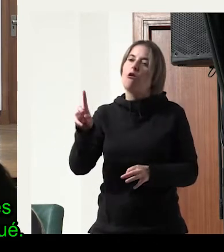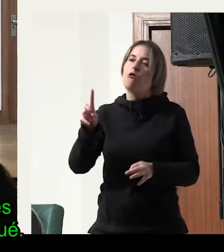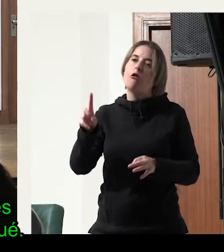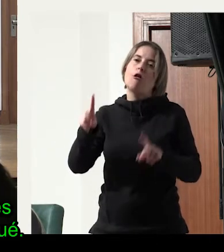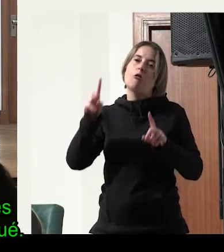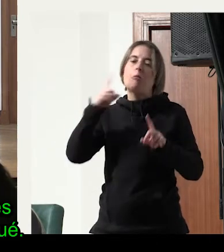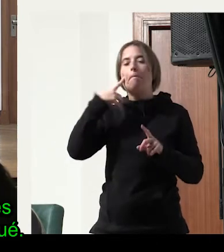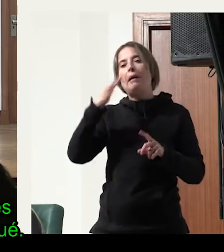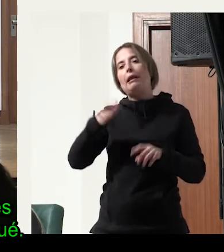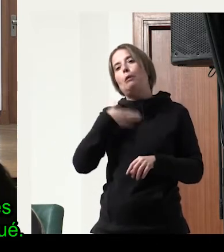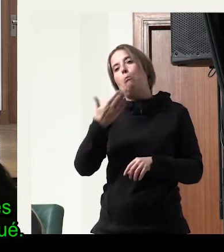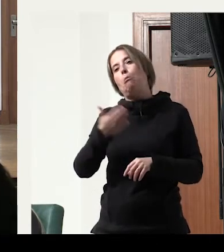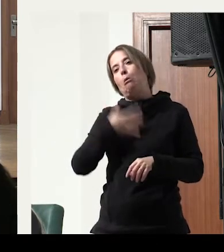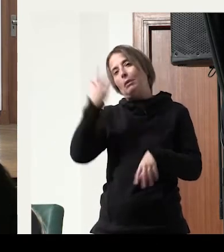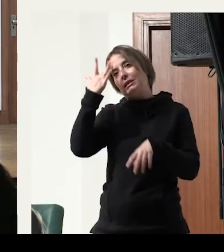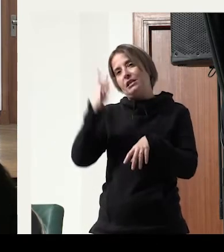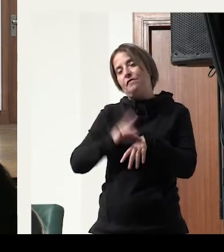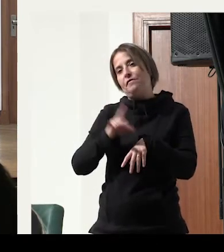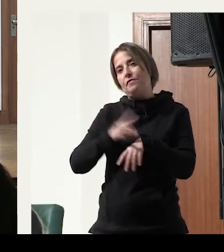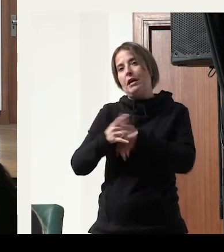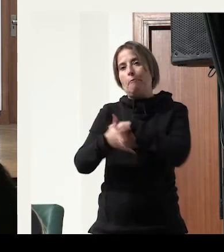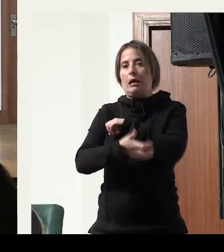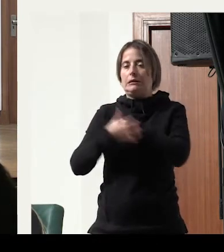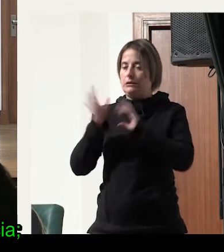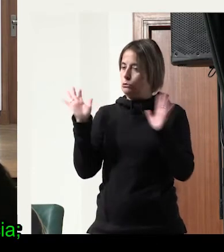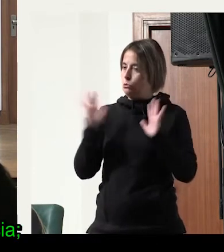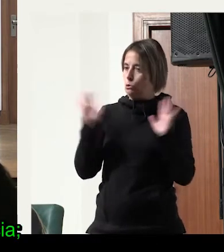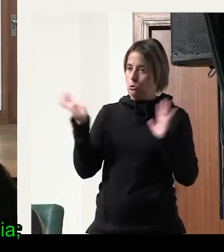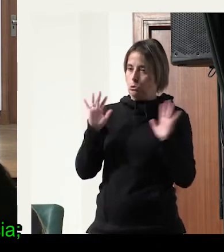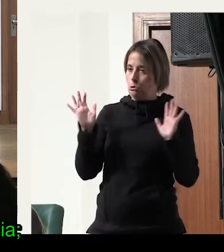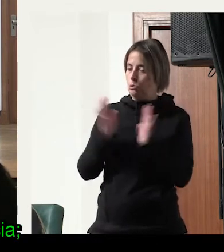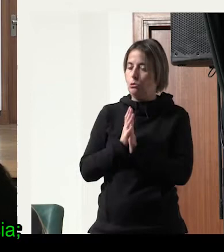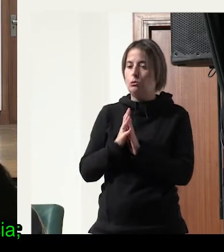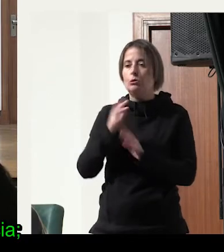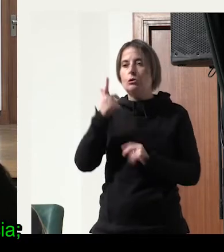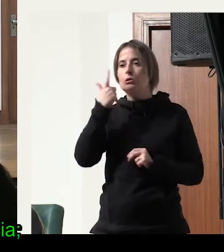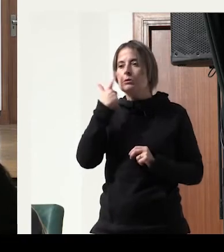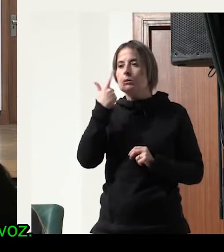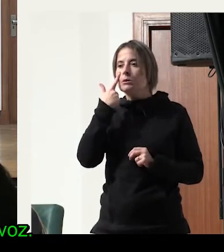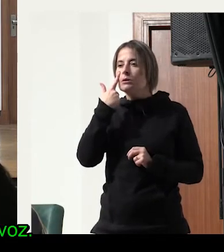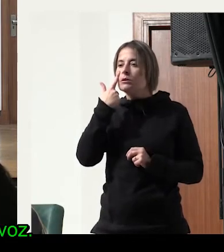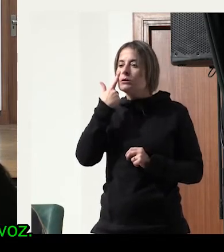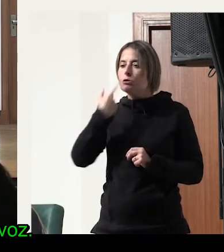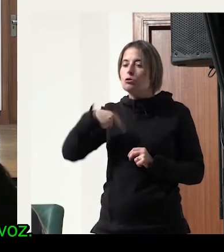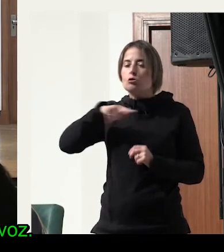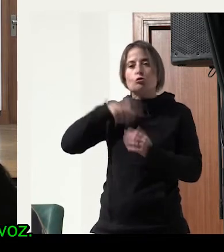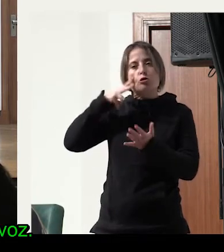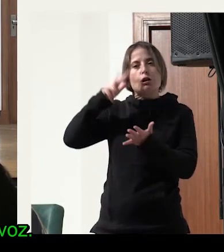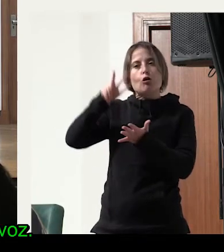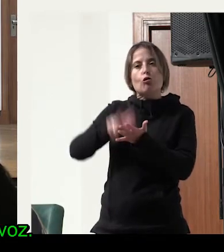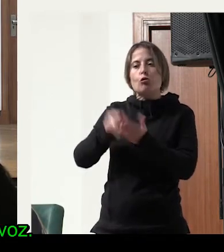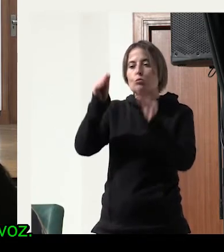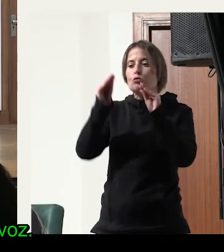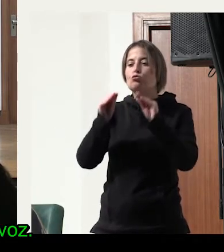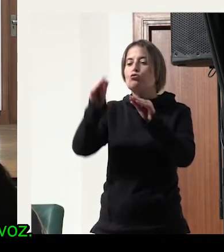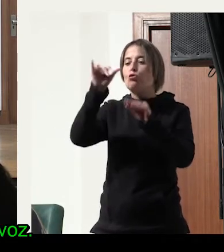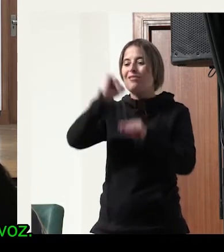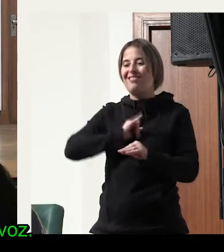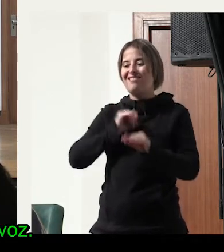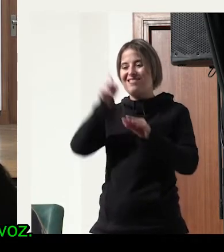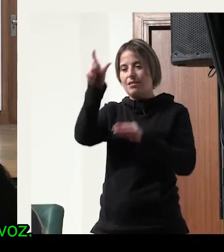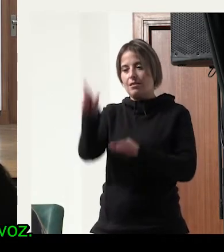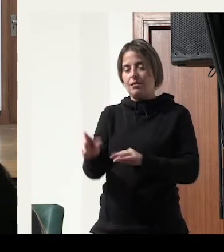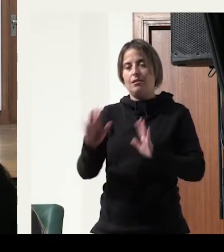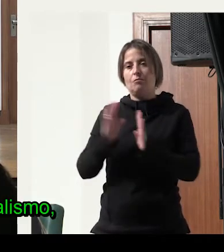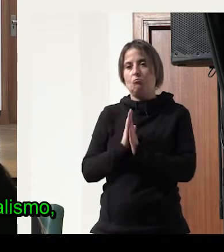están enfermas o las pobres que no sé qué, ¿no? ¿Cómo reconocemos su agencia? Lo que antes decía, esas mujeres tienen